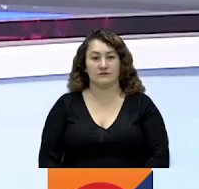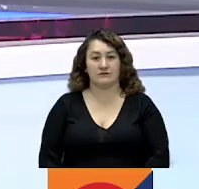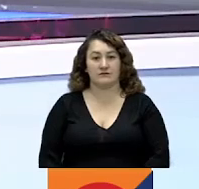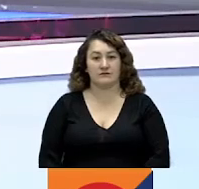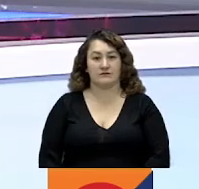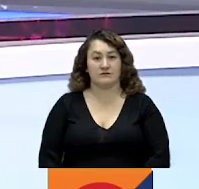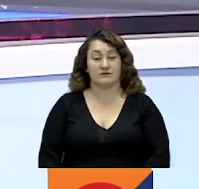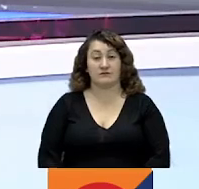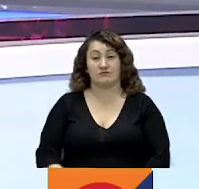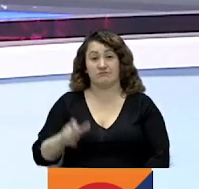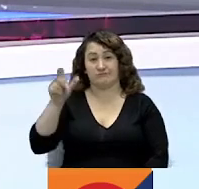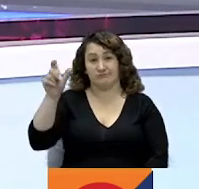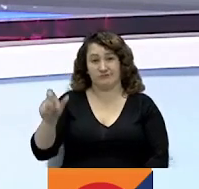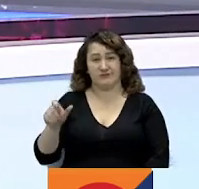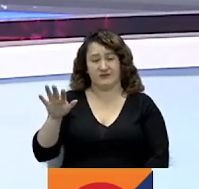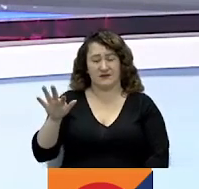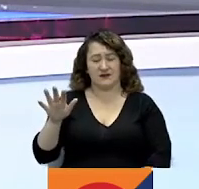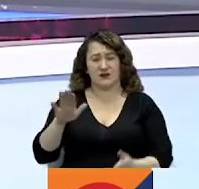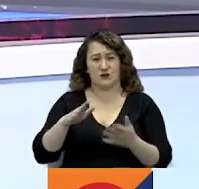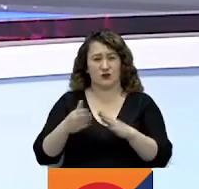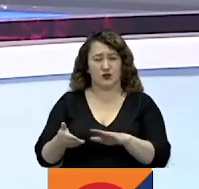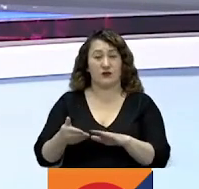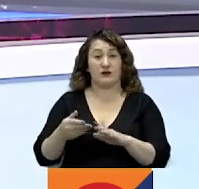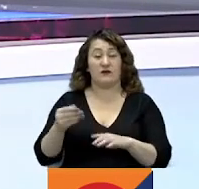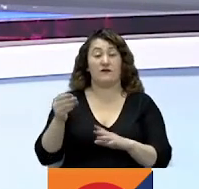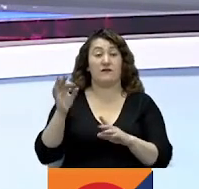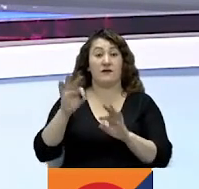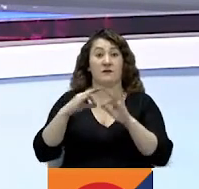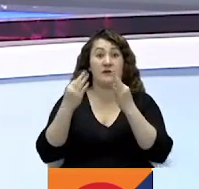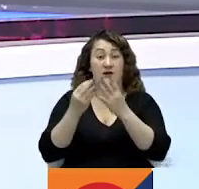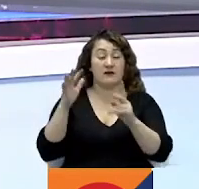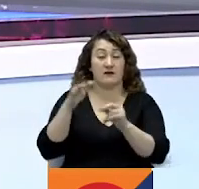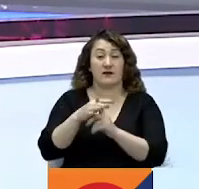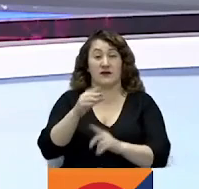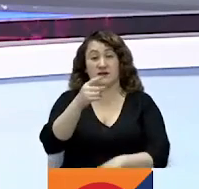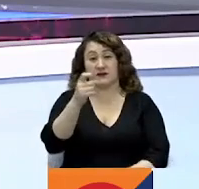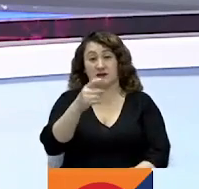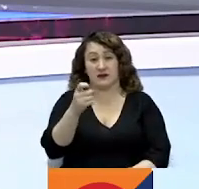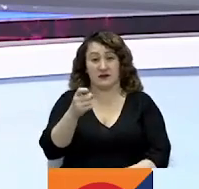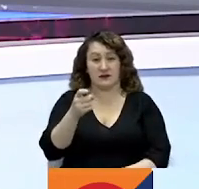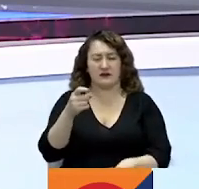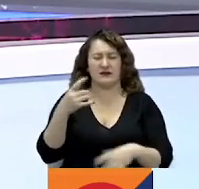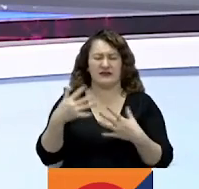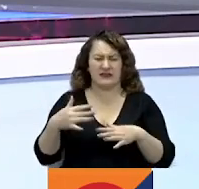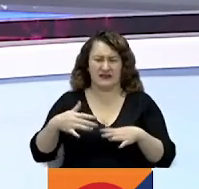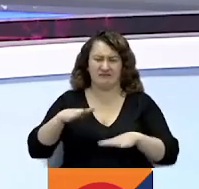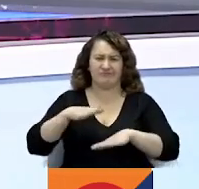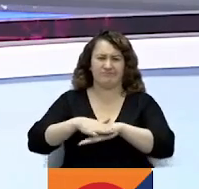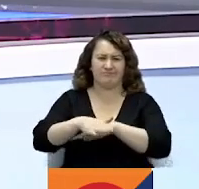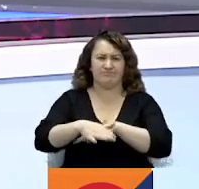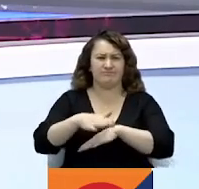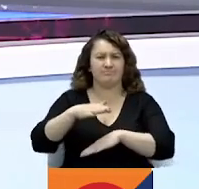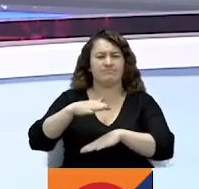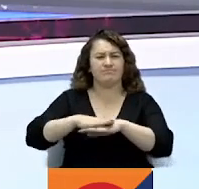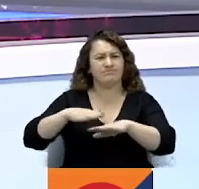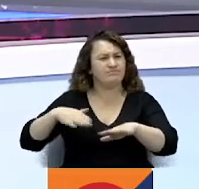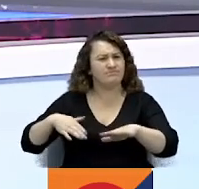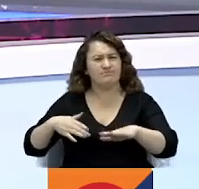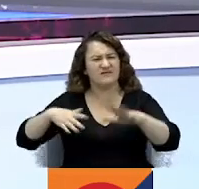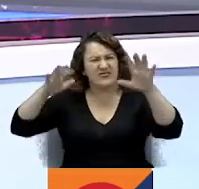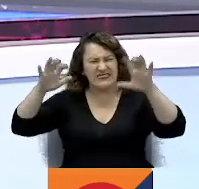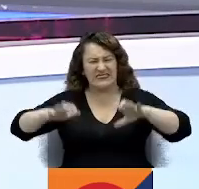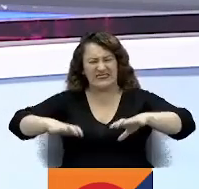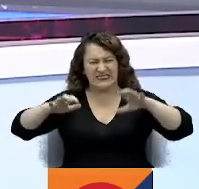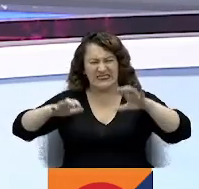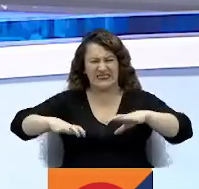Una víctima fatal y más de 100 familias afectadas es el saldo que deja hasta el momento los fuertes aguaceros registrados en Cundinamarca y